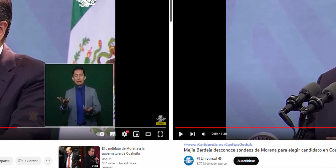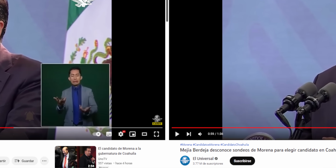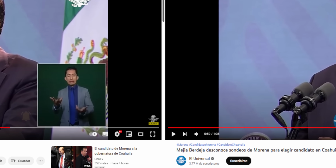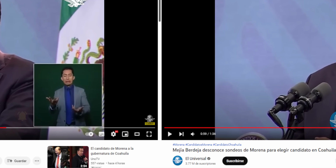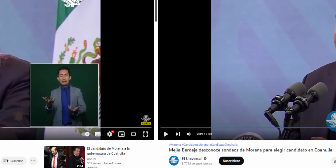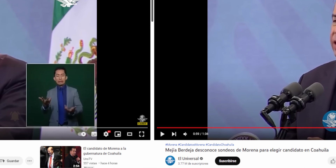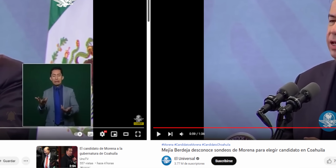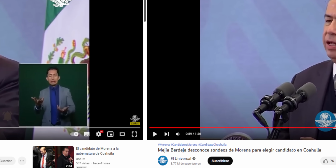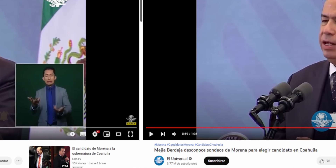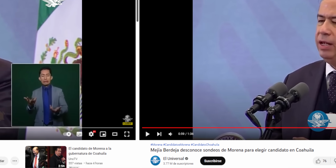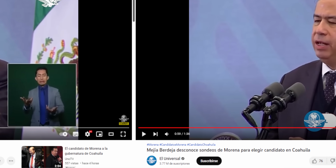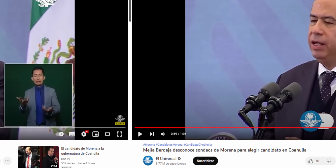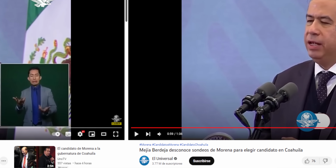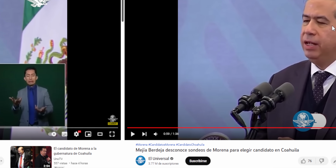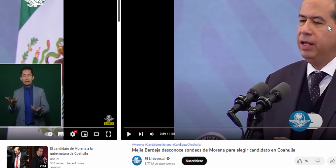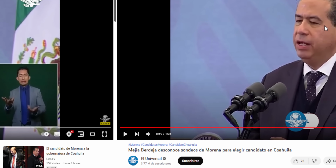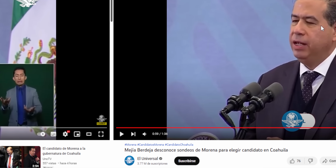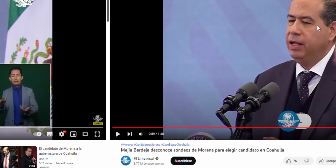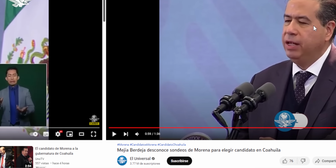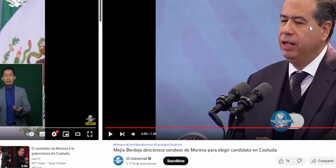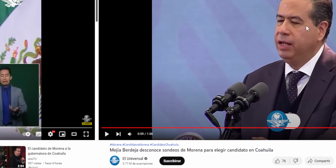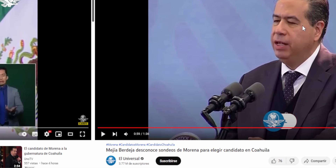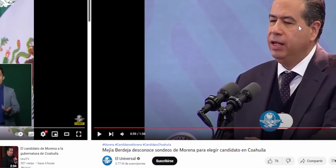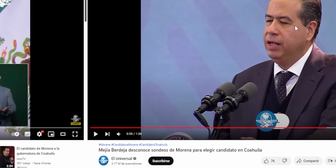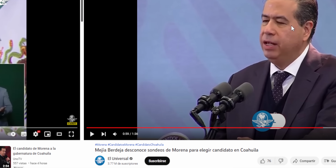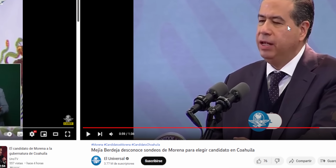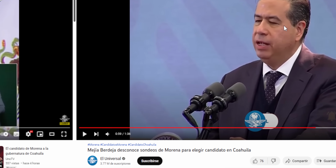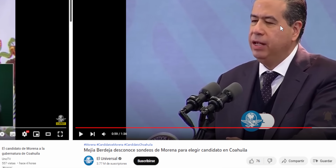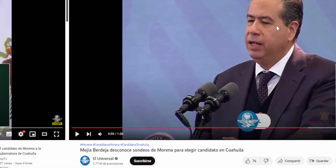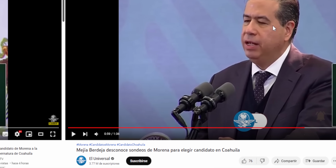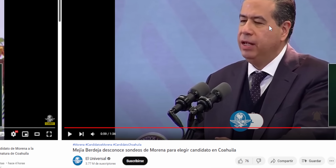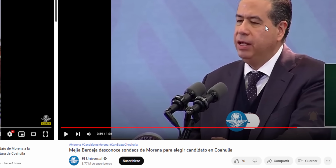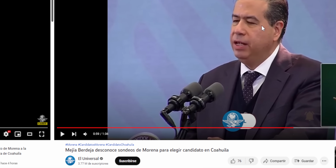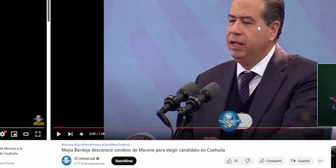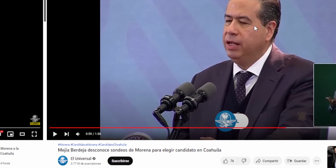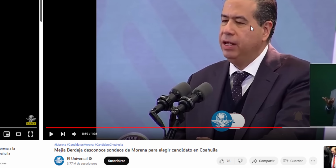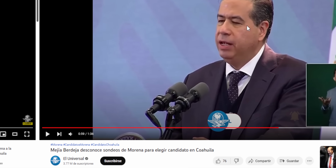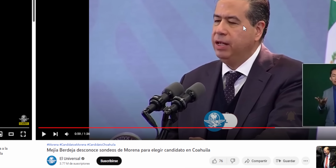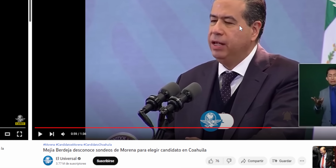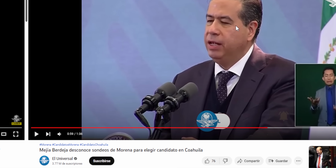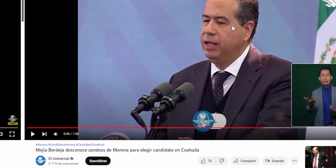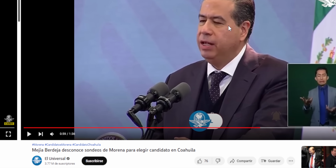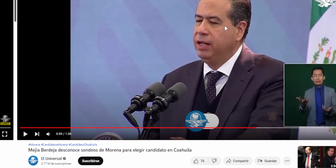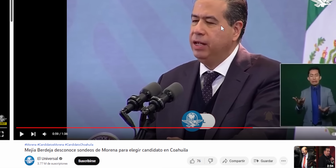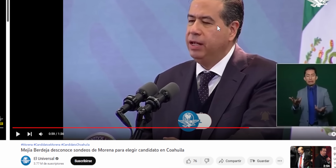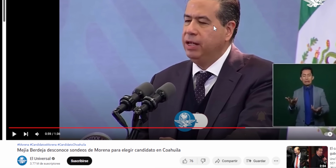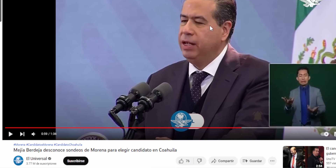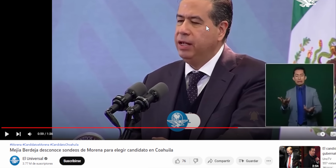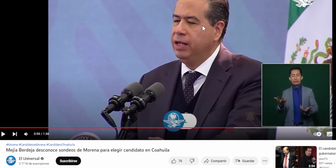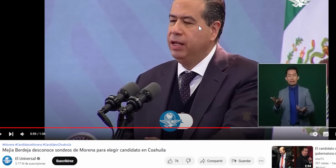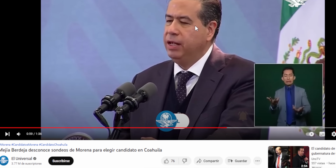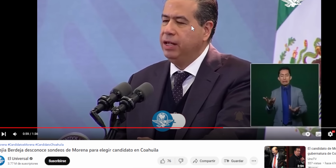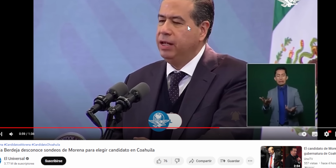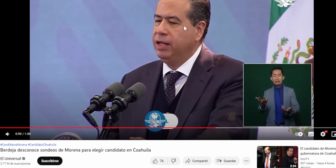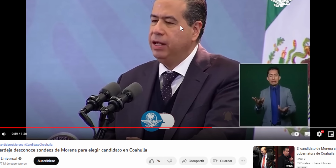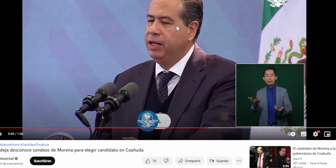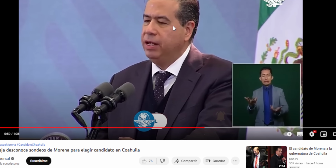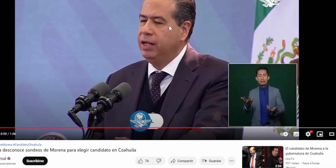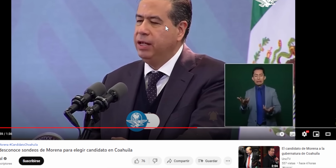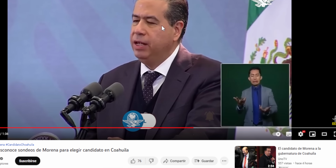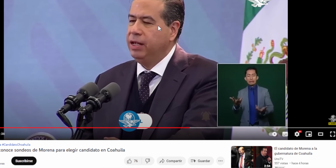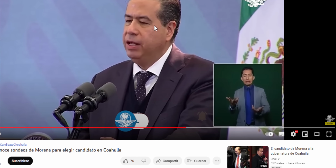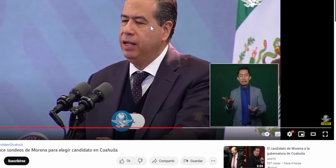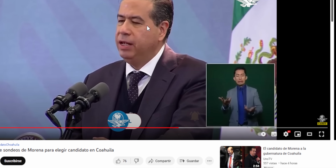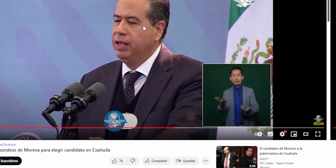Así que esto parecería ser más una estrategia para quitar de la Fiscalía